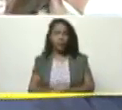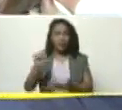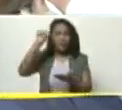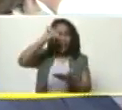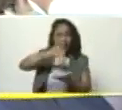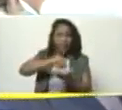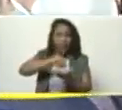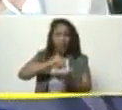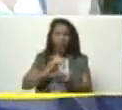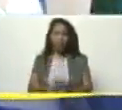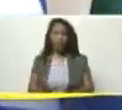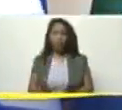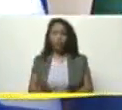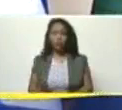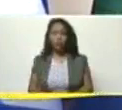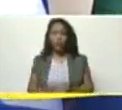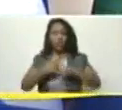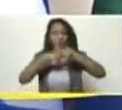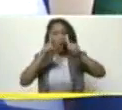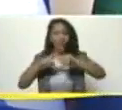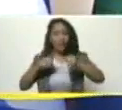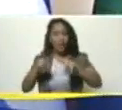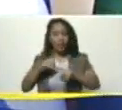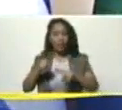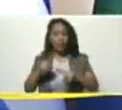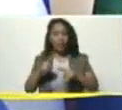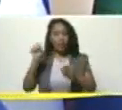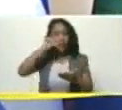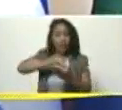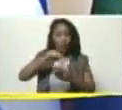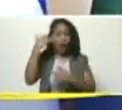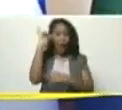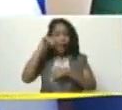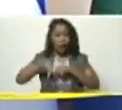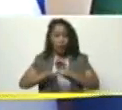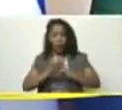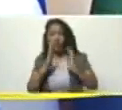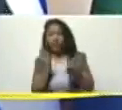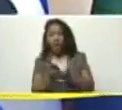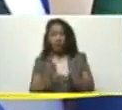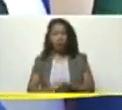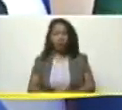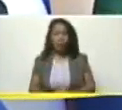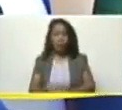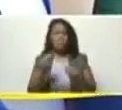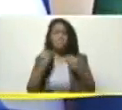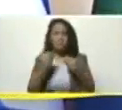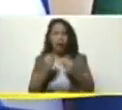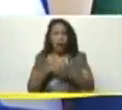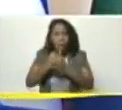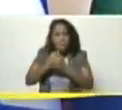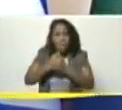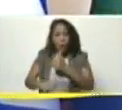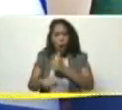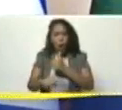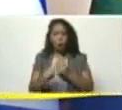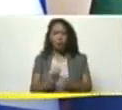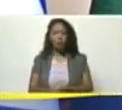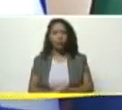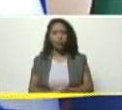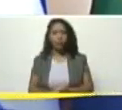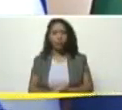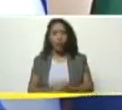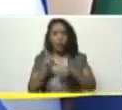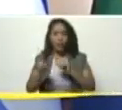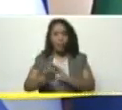epicentro de los distintos epicentros que existen en el mundo para el parto de